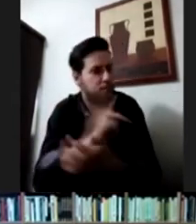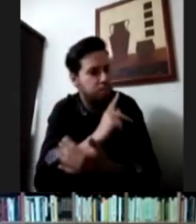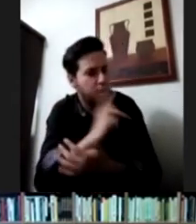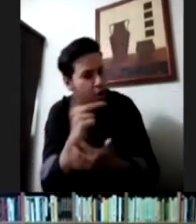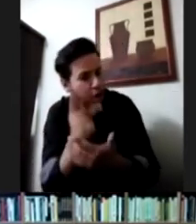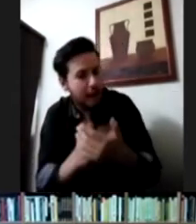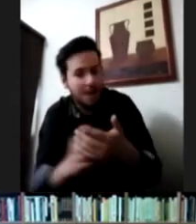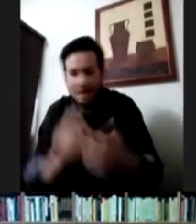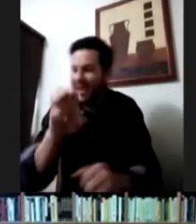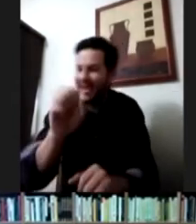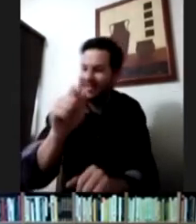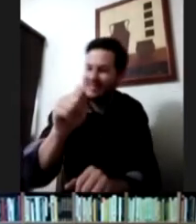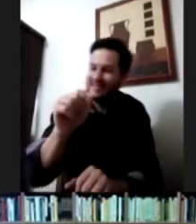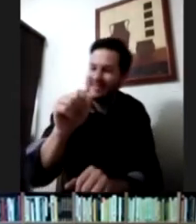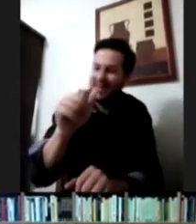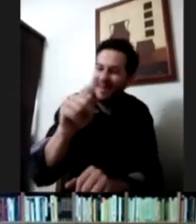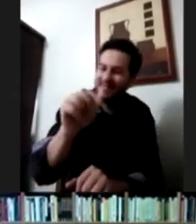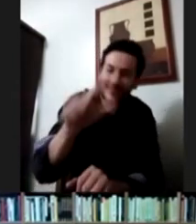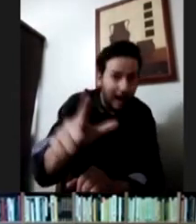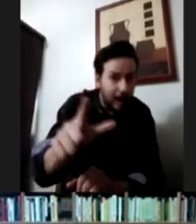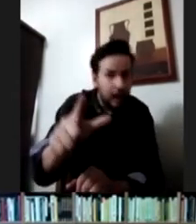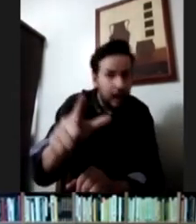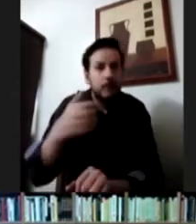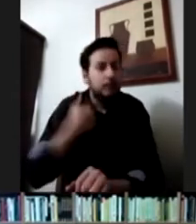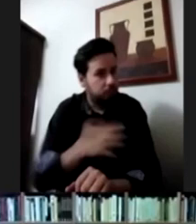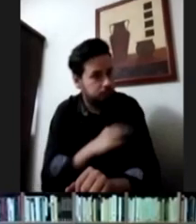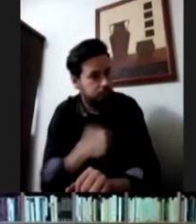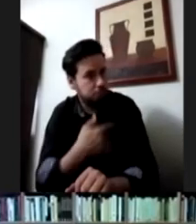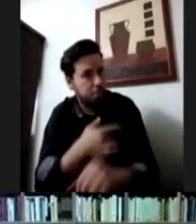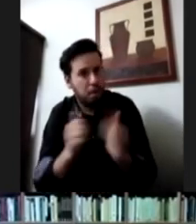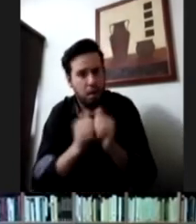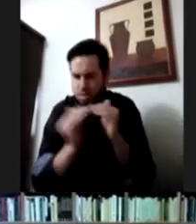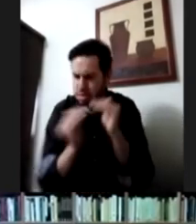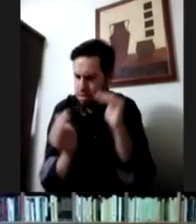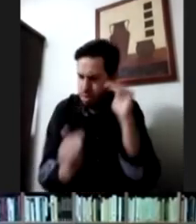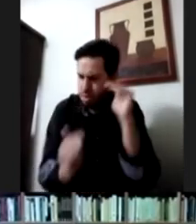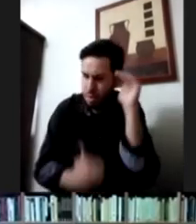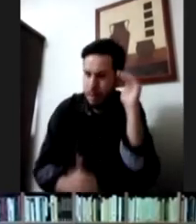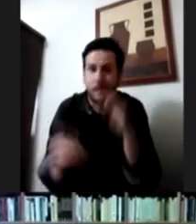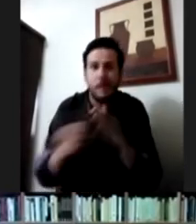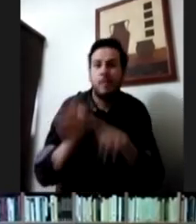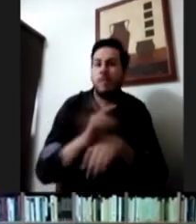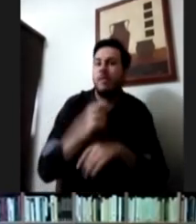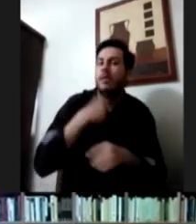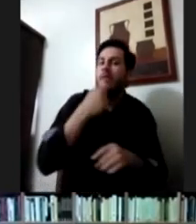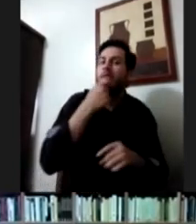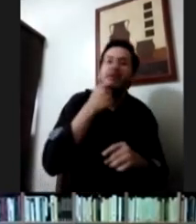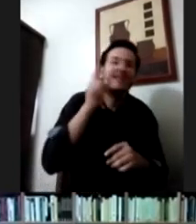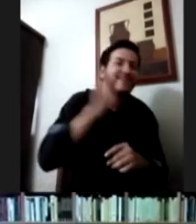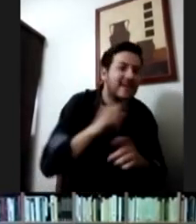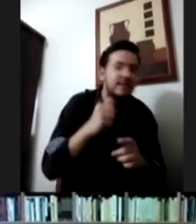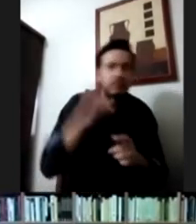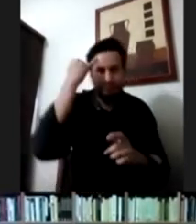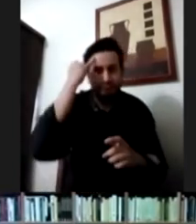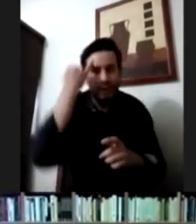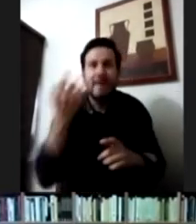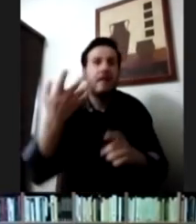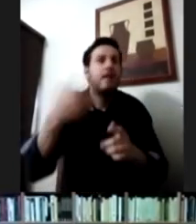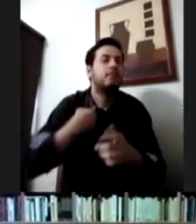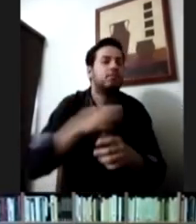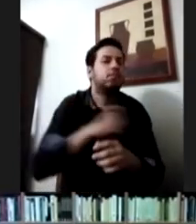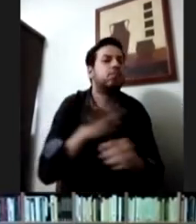protección, pues no hay datos desagregados sobre la niñez indígena y por lo tanto no hay líneas